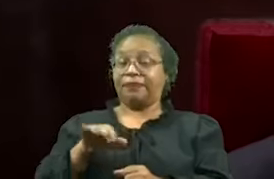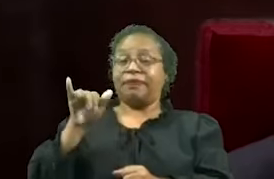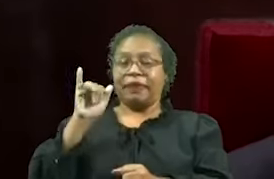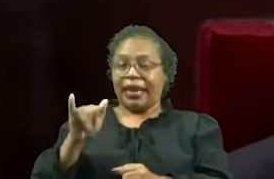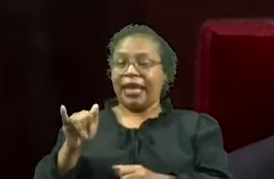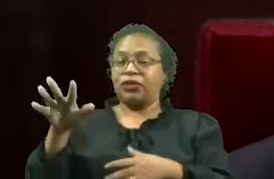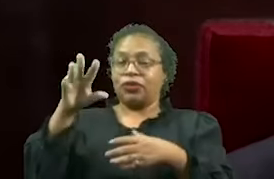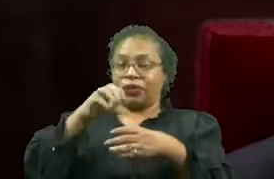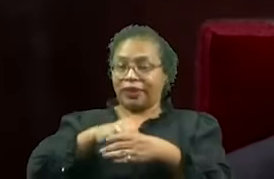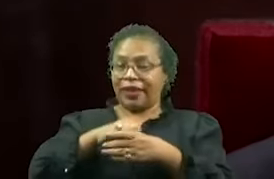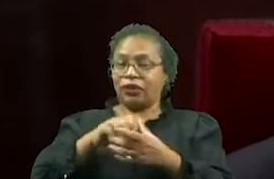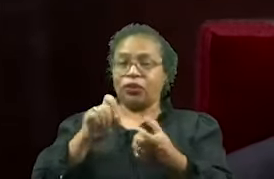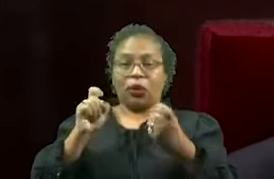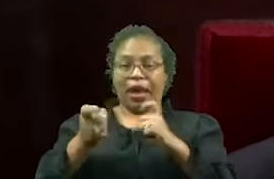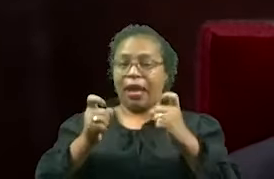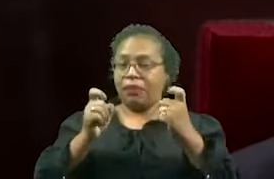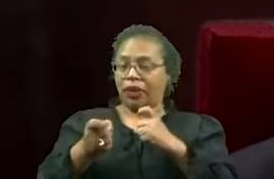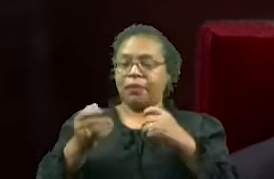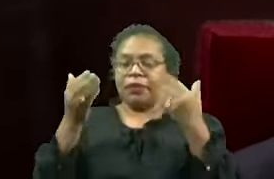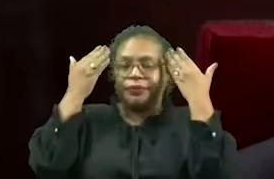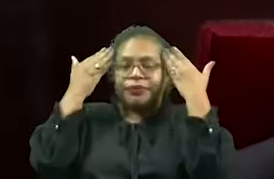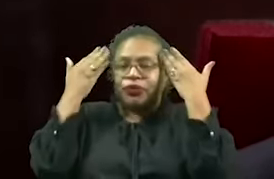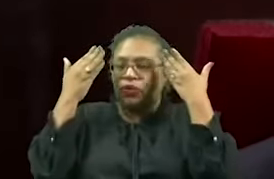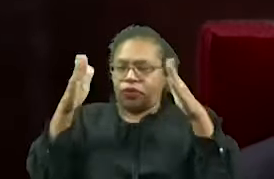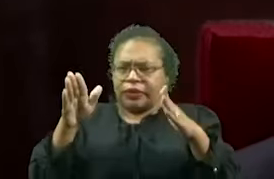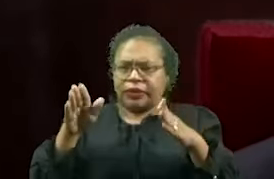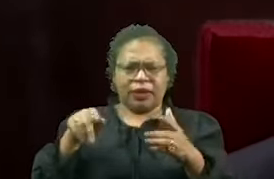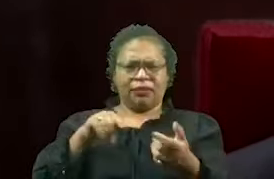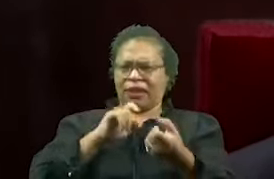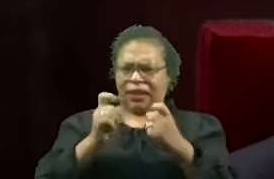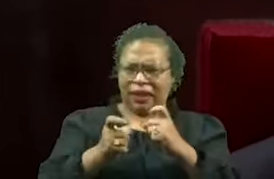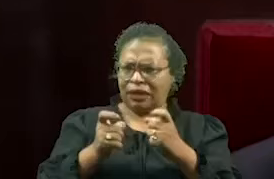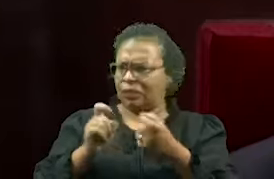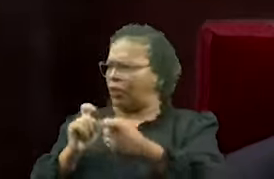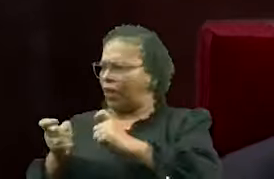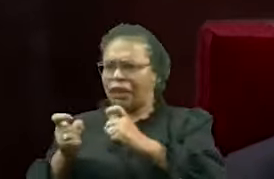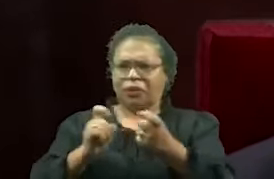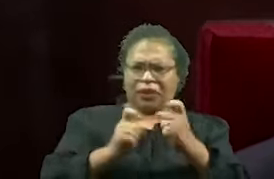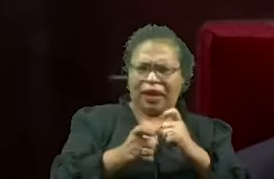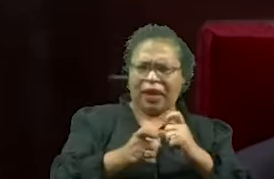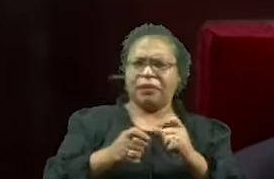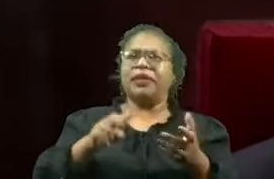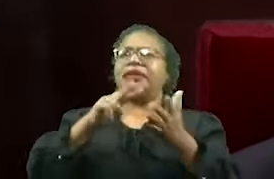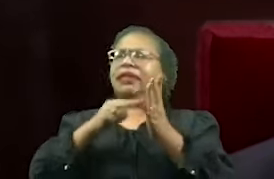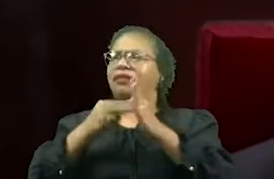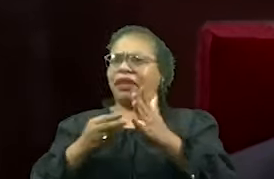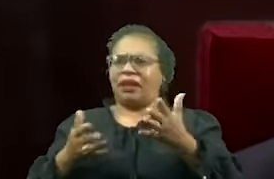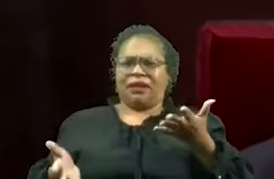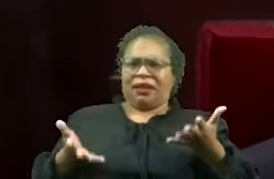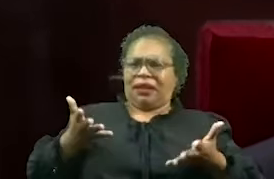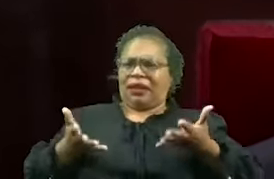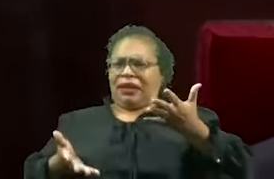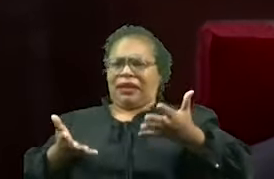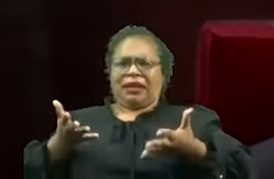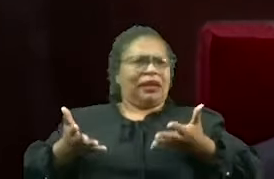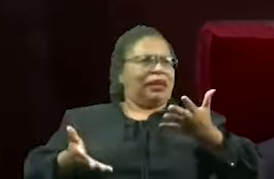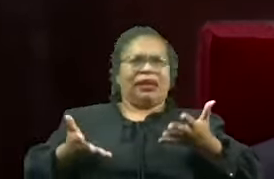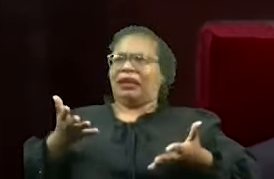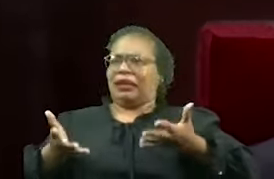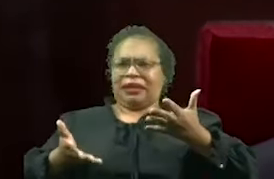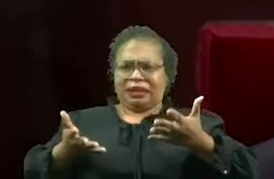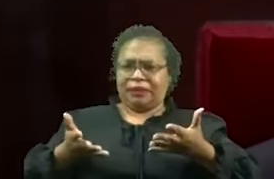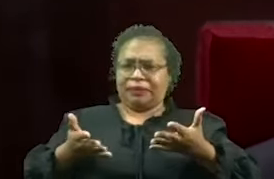seesa un ir y venir de cambios que subrayaba la inestabilidad de nuestros cimientos y así llegamos